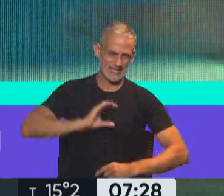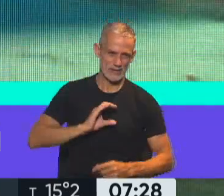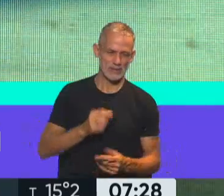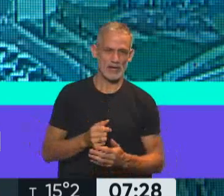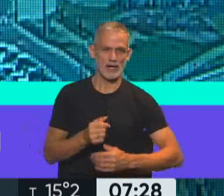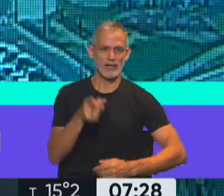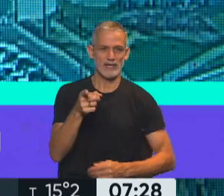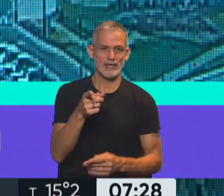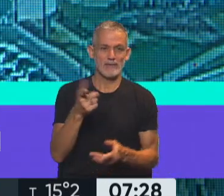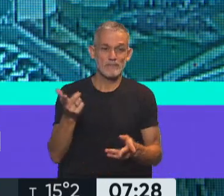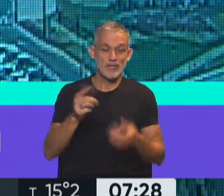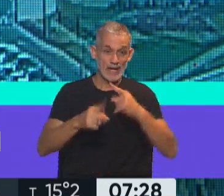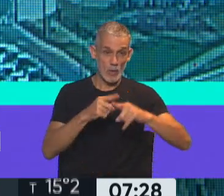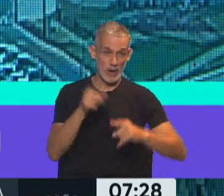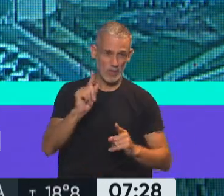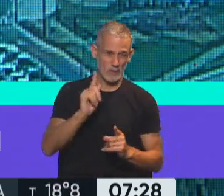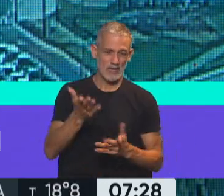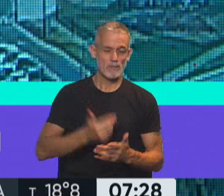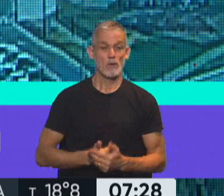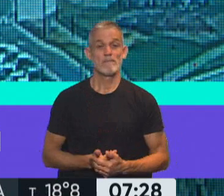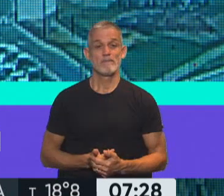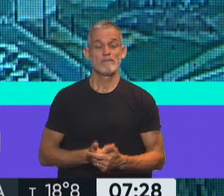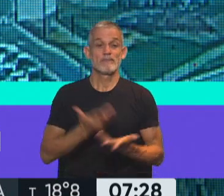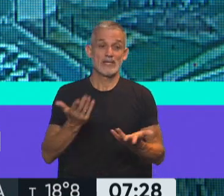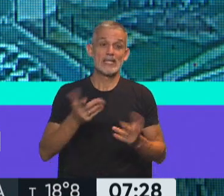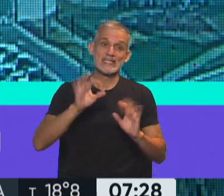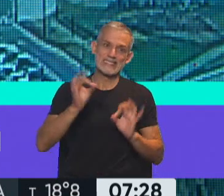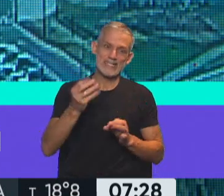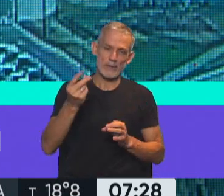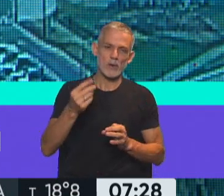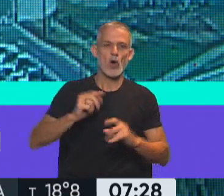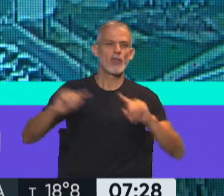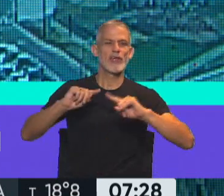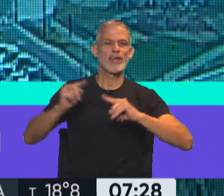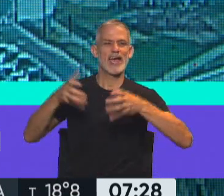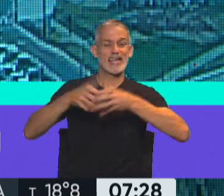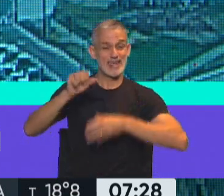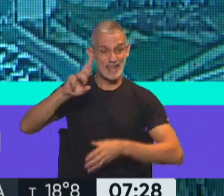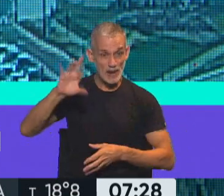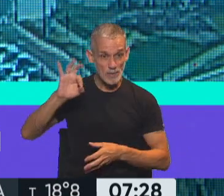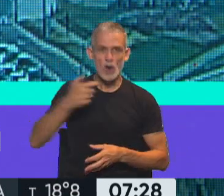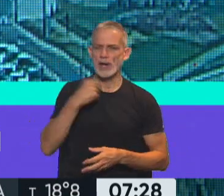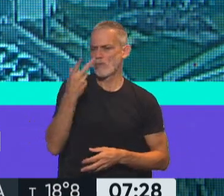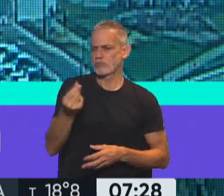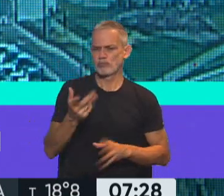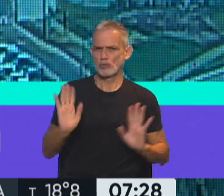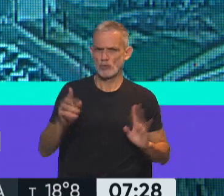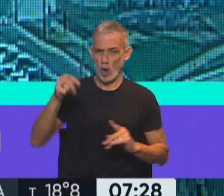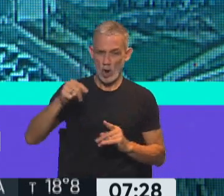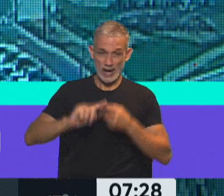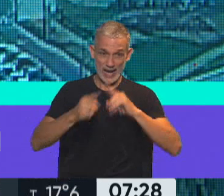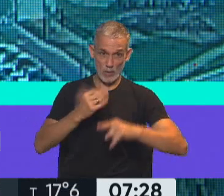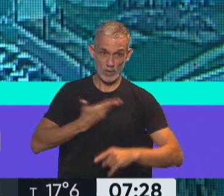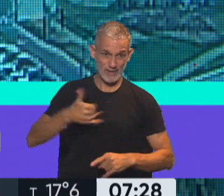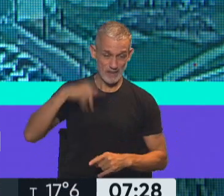valga la redundancia con el acuerdo con el fondo monetario internacional es más sabemos que había dirigentes del pro que pretendían rechazar absolutamente el acuerdo